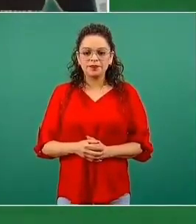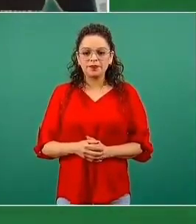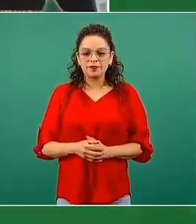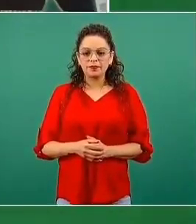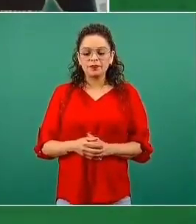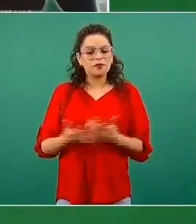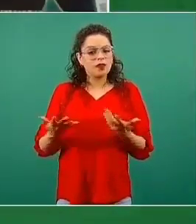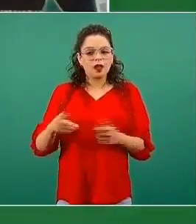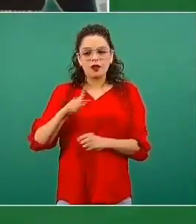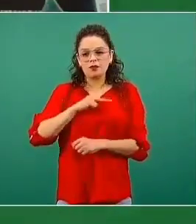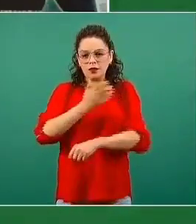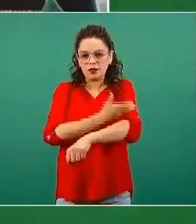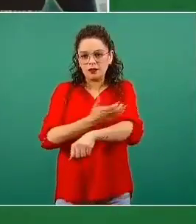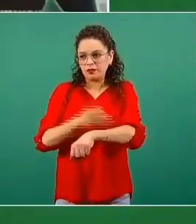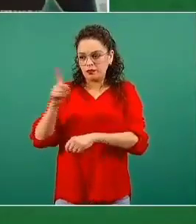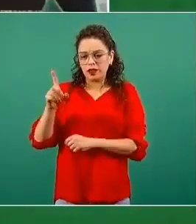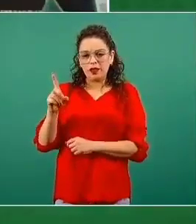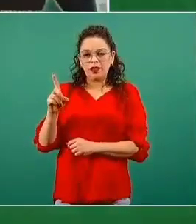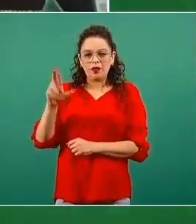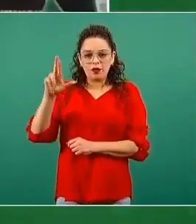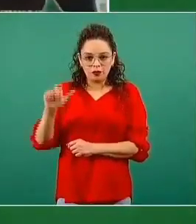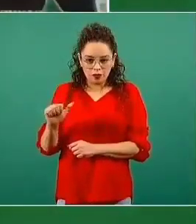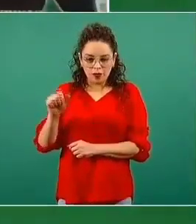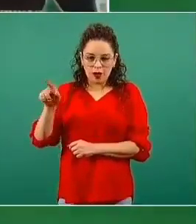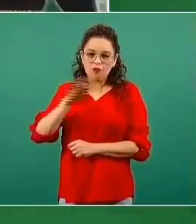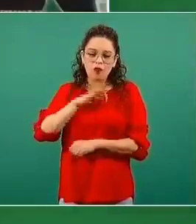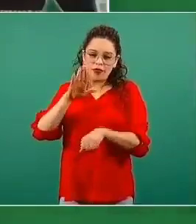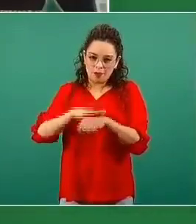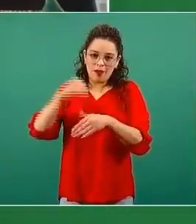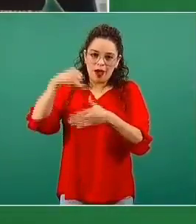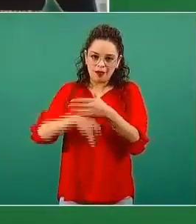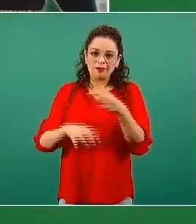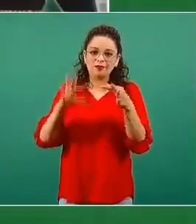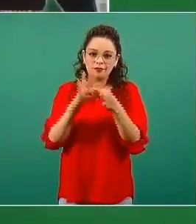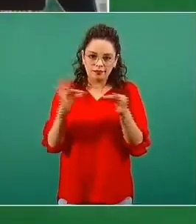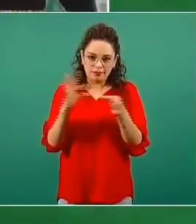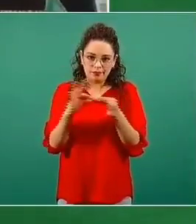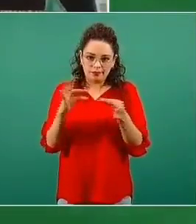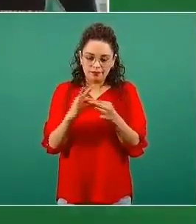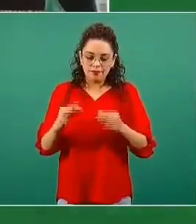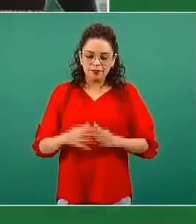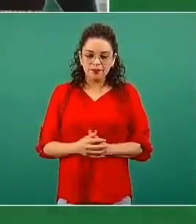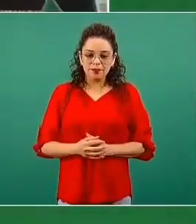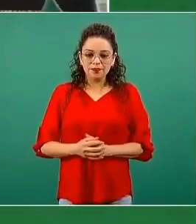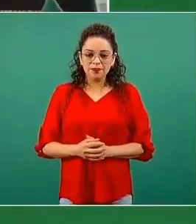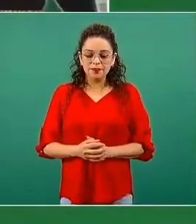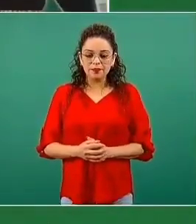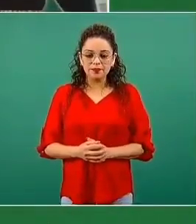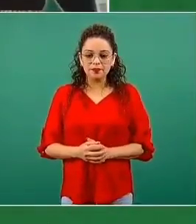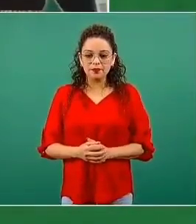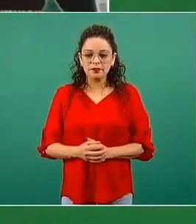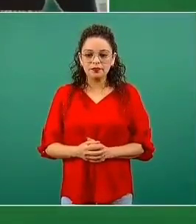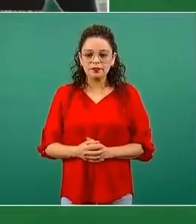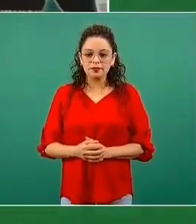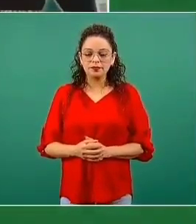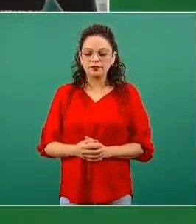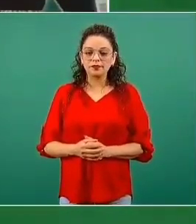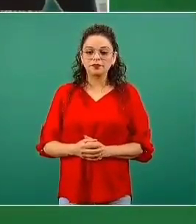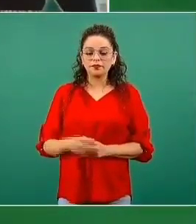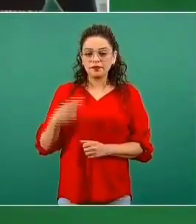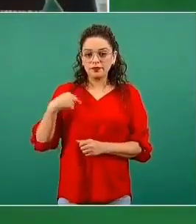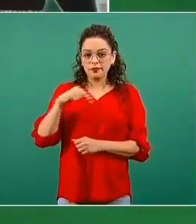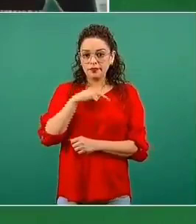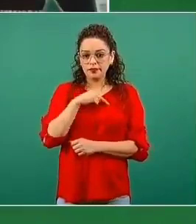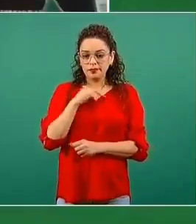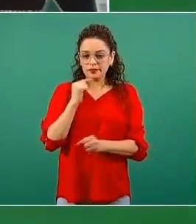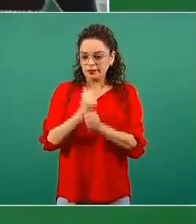pueden ampliarlo, la doctora Yorguli sobre todo, en el seminario nosotros analizamos dos